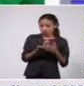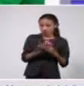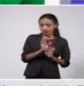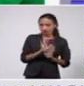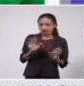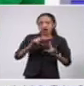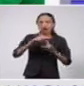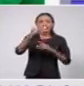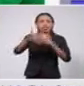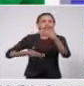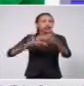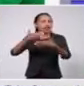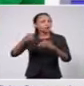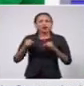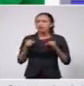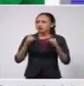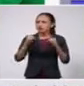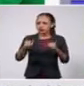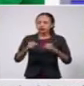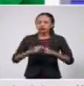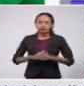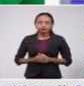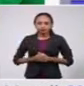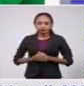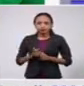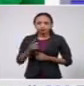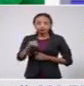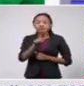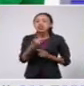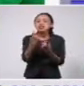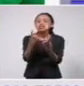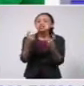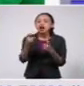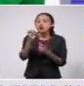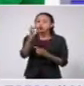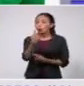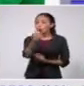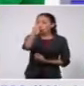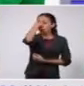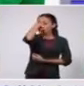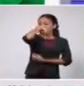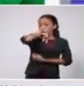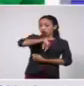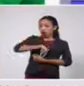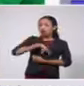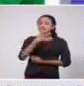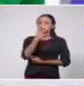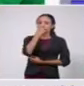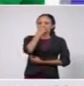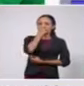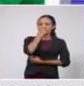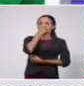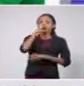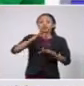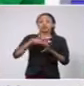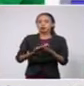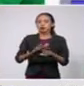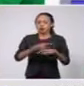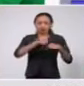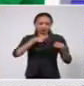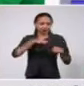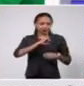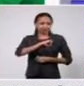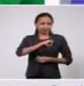terapia intensiva, fue necesario intubarlo y lamentablemente hace también una parada cardíaca